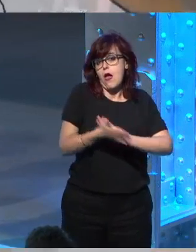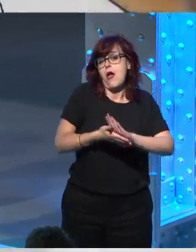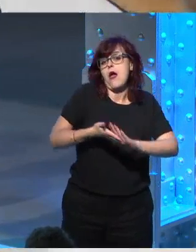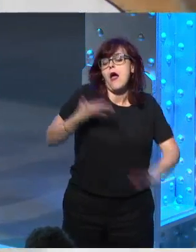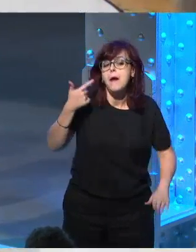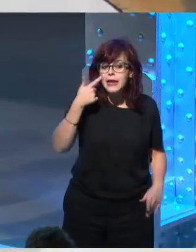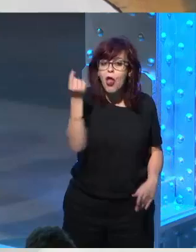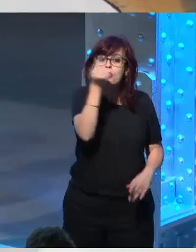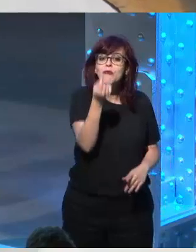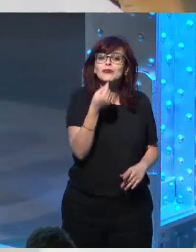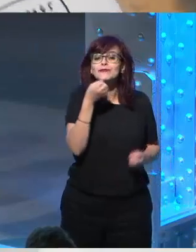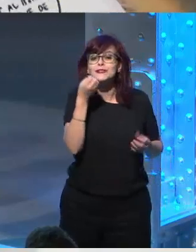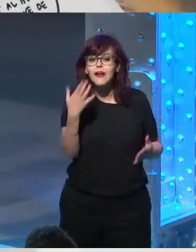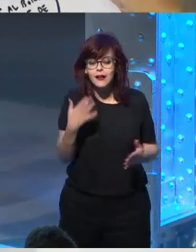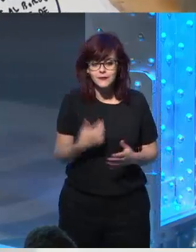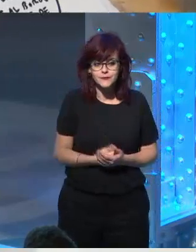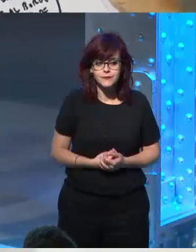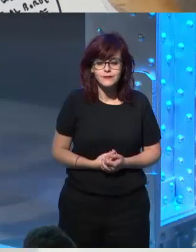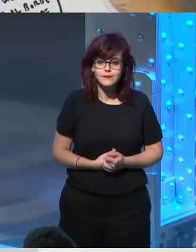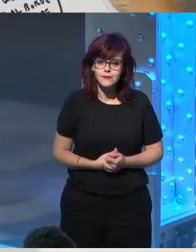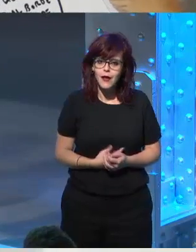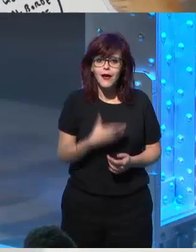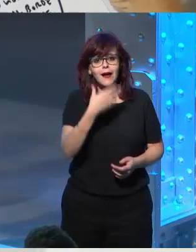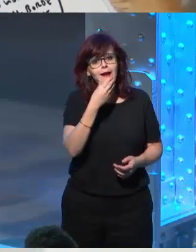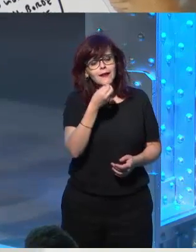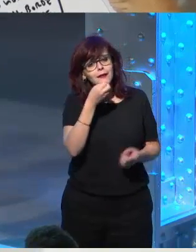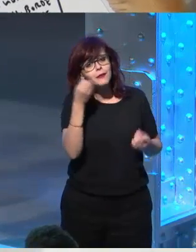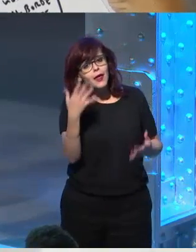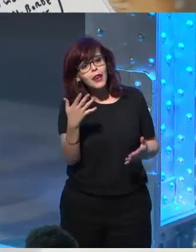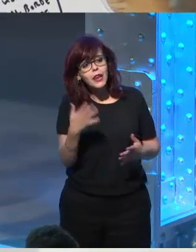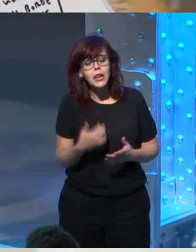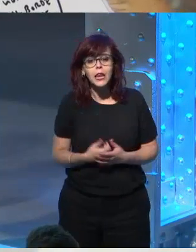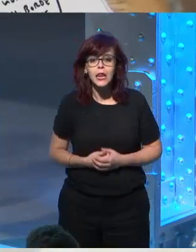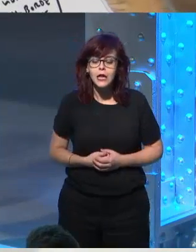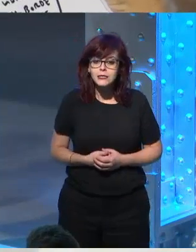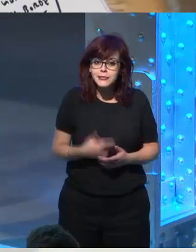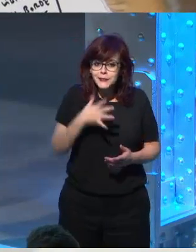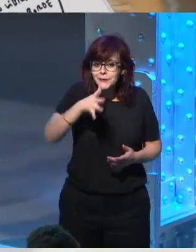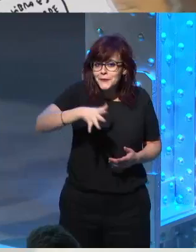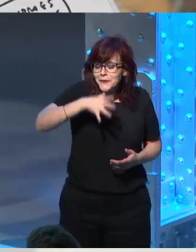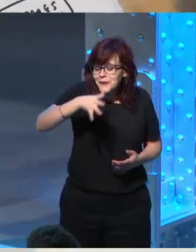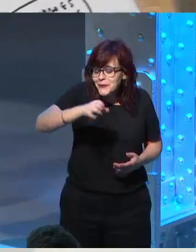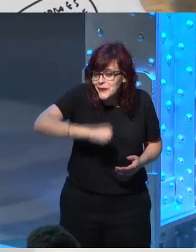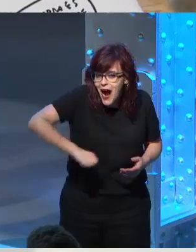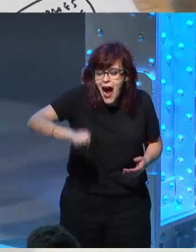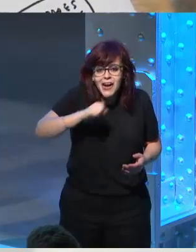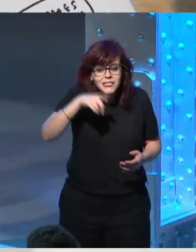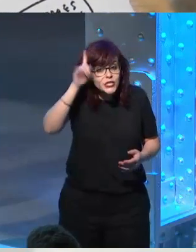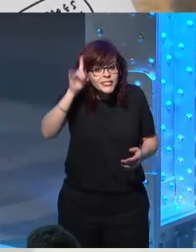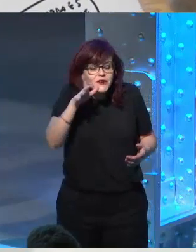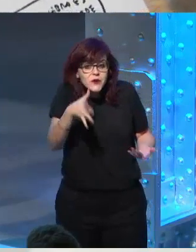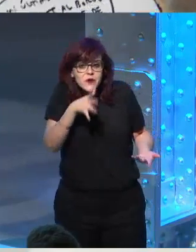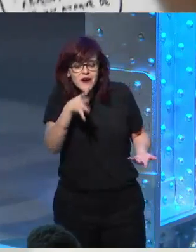un poco, a ver cómo vamos. Qué bien ha quedado. Es que es fantástico. Yo no sé cómo lo